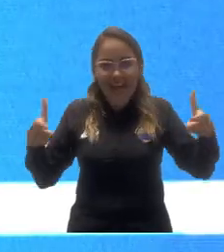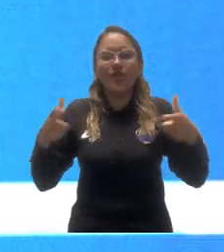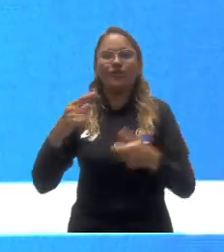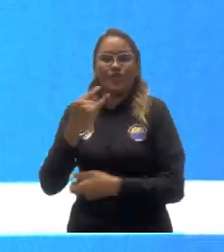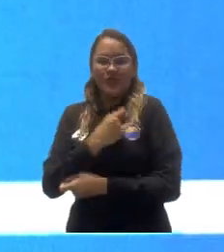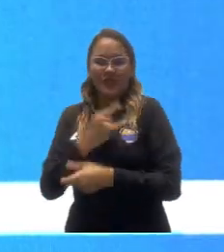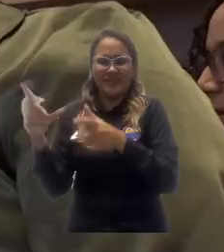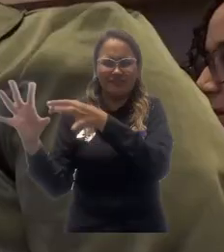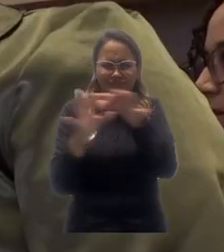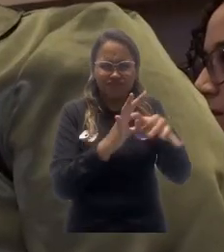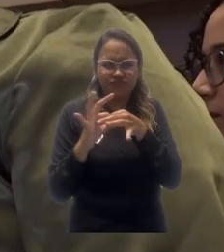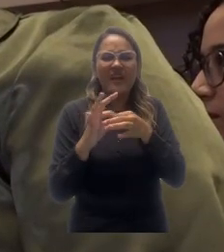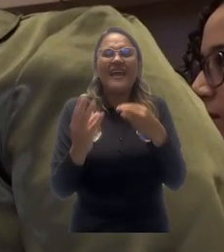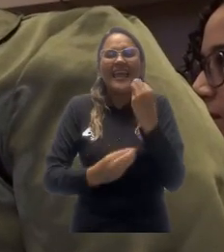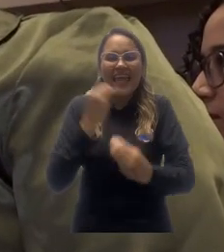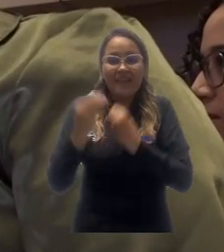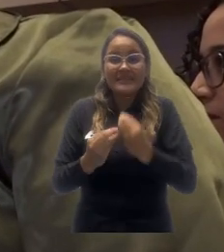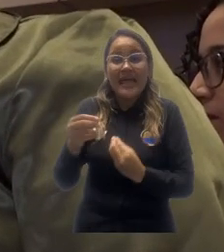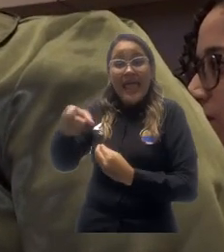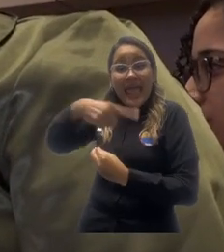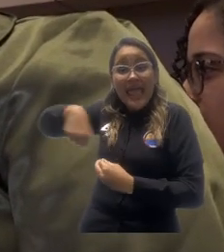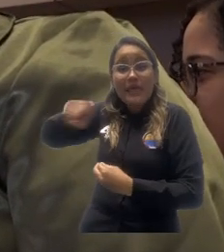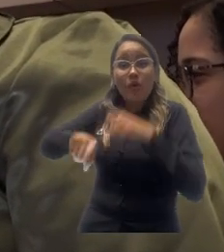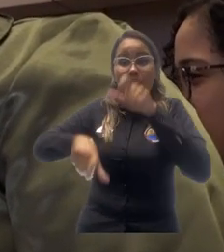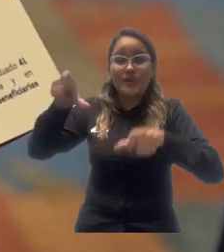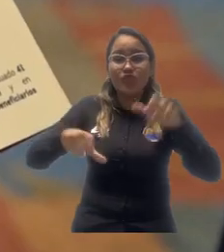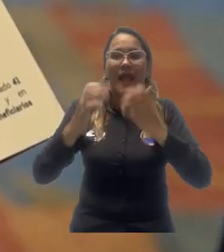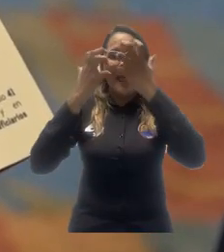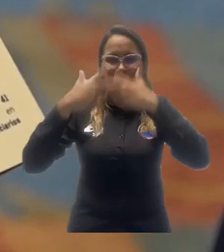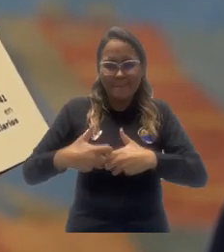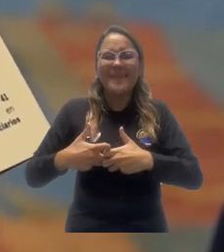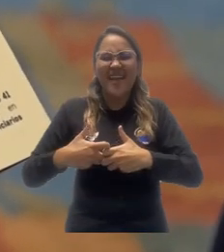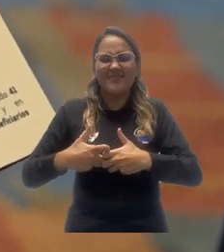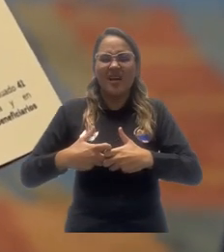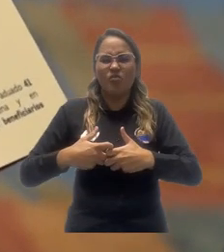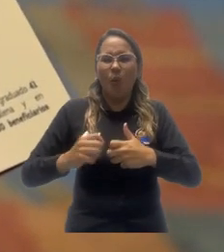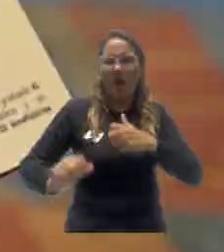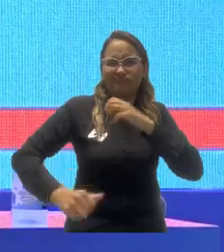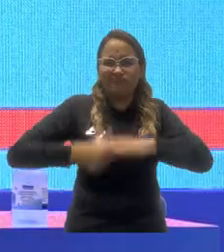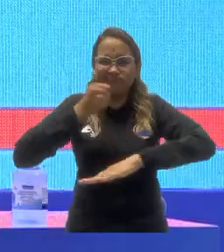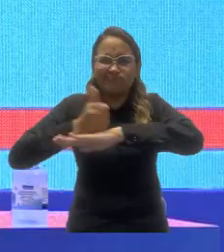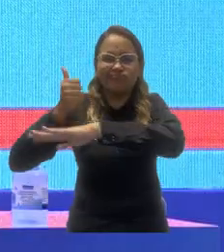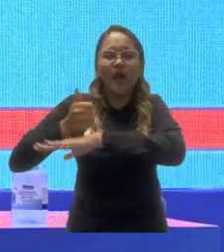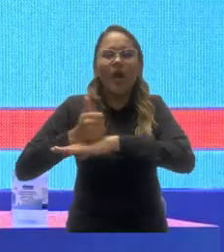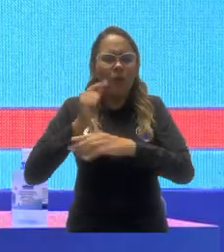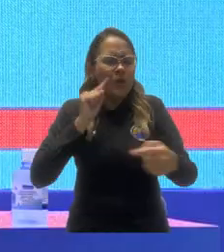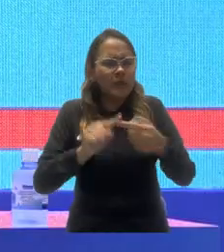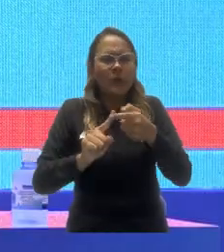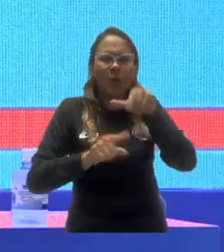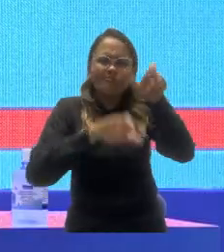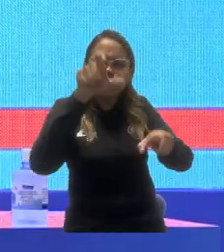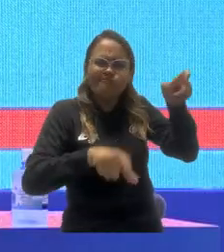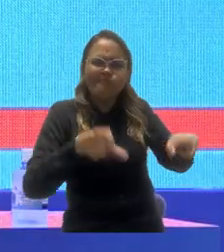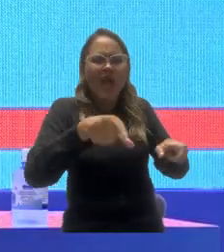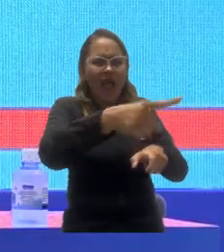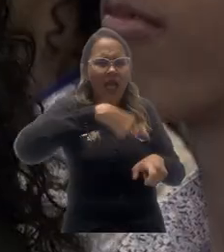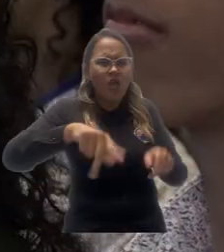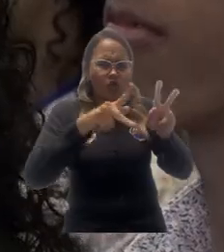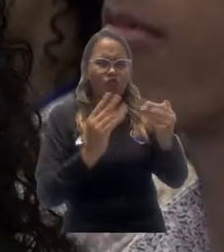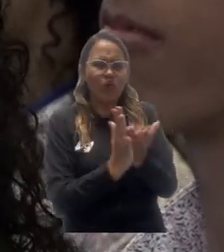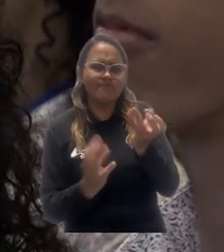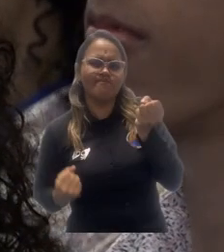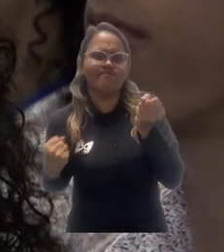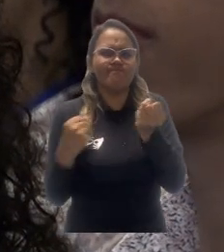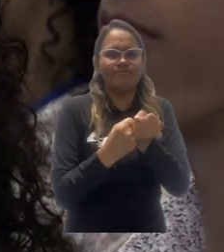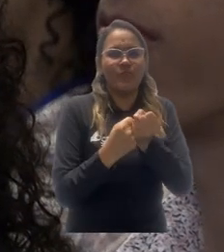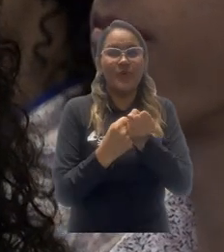academia consiste en el apadrinamiento de los empresarios a uno o varios estudiantes. Algunos de ellos estuvieron presentes en la firma y